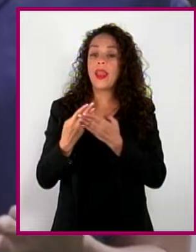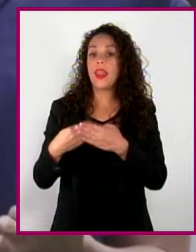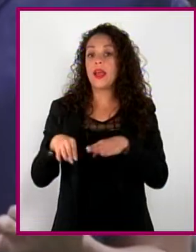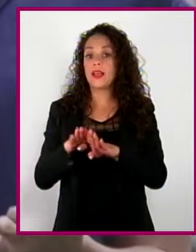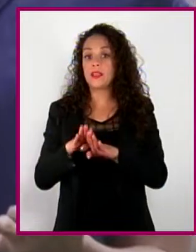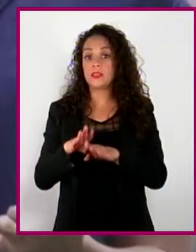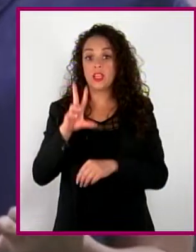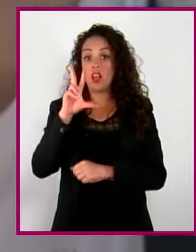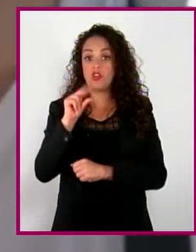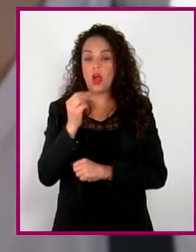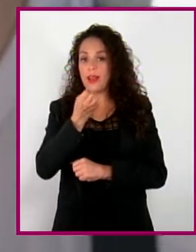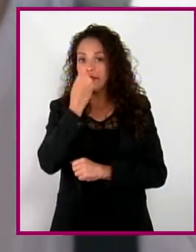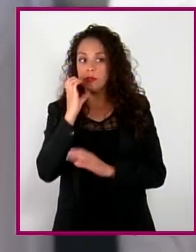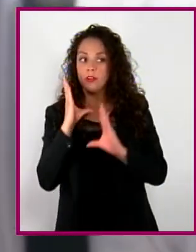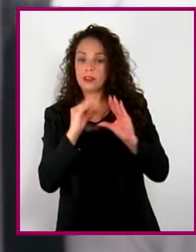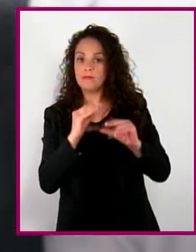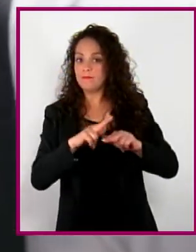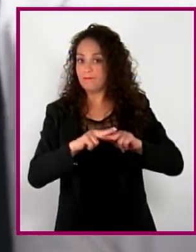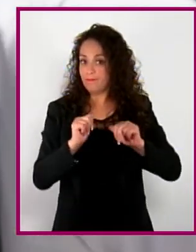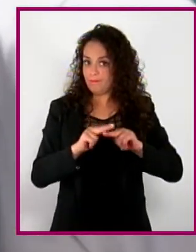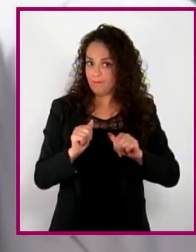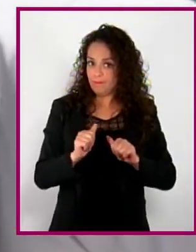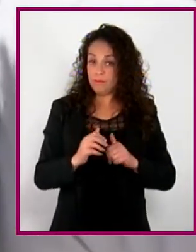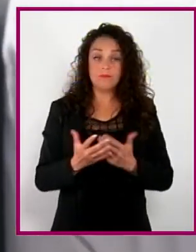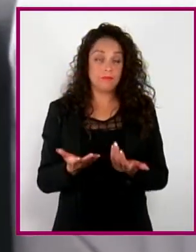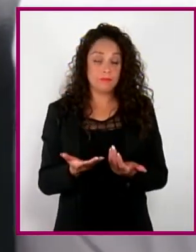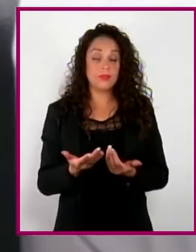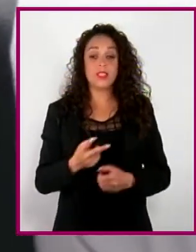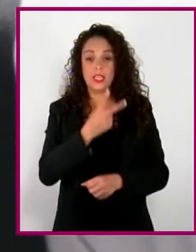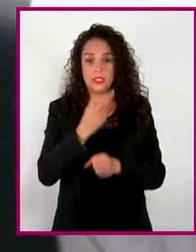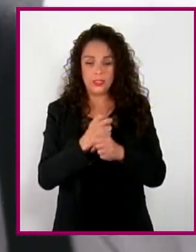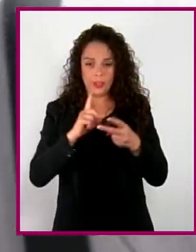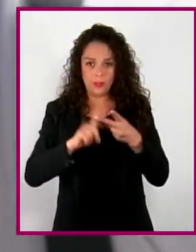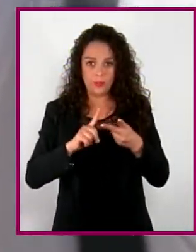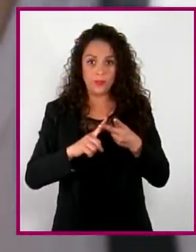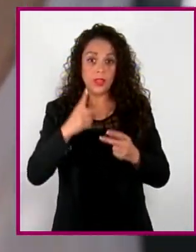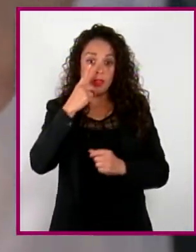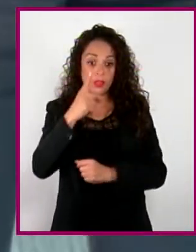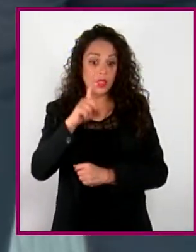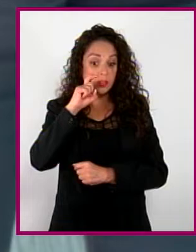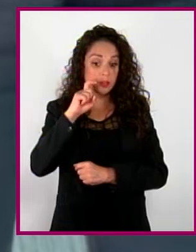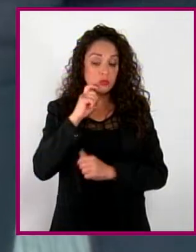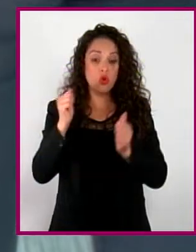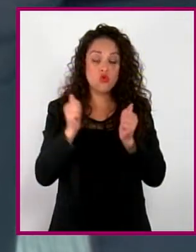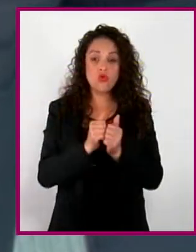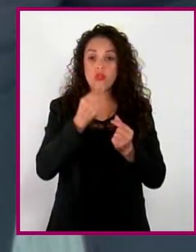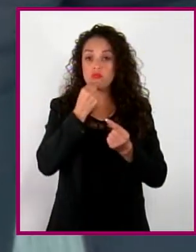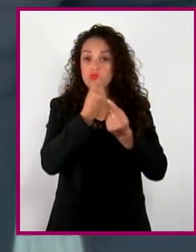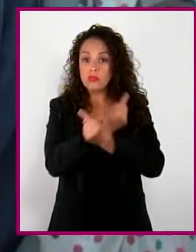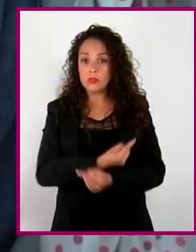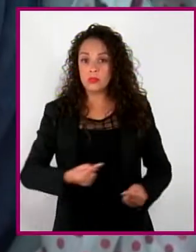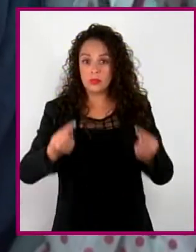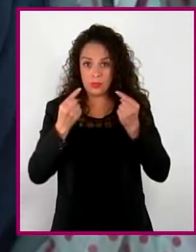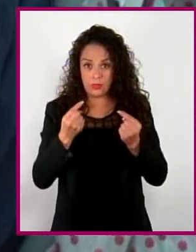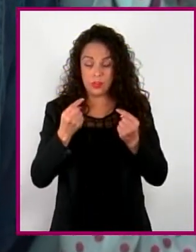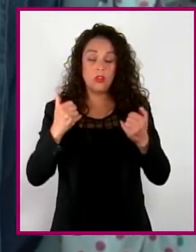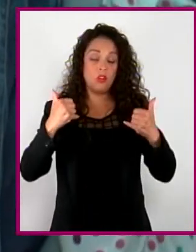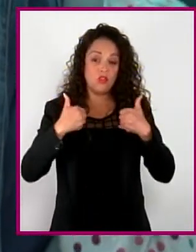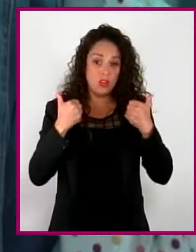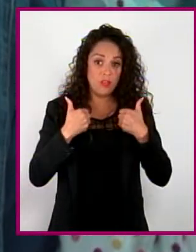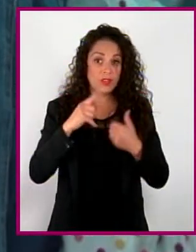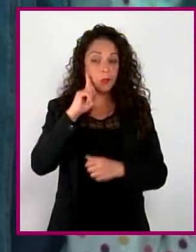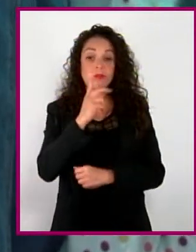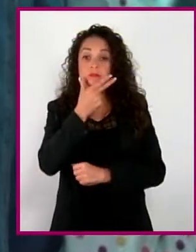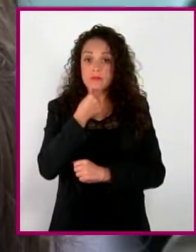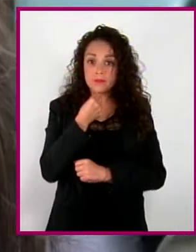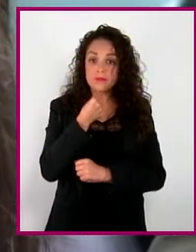es competencia de la escuela. Y segundo por considerar que hablar de la sexualidad con niños, niñas y jóvenes está relacionado con el